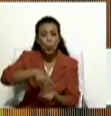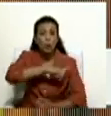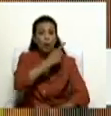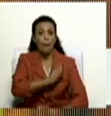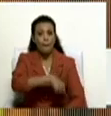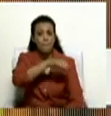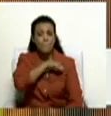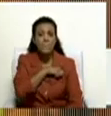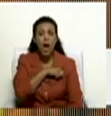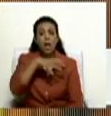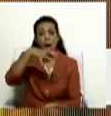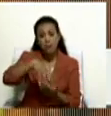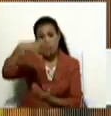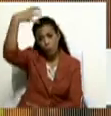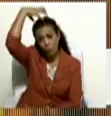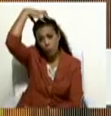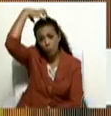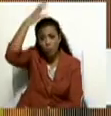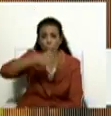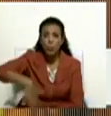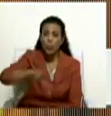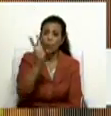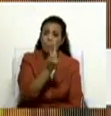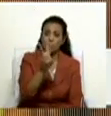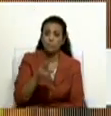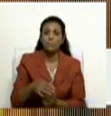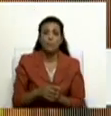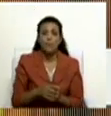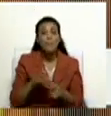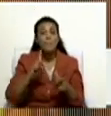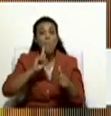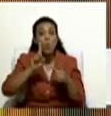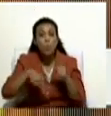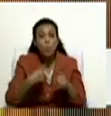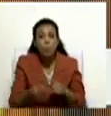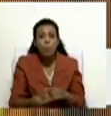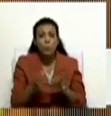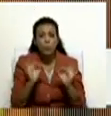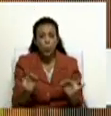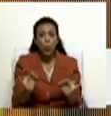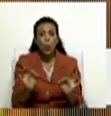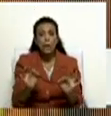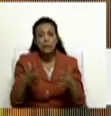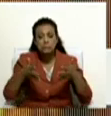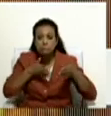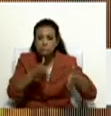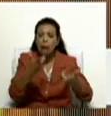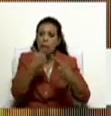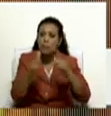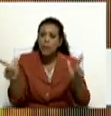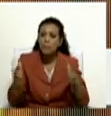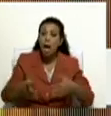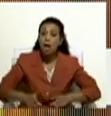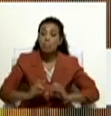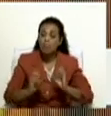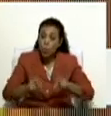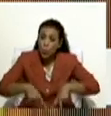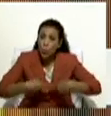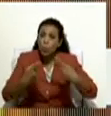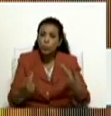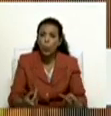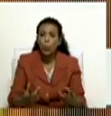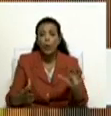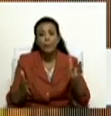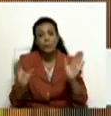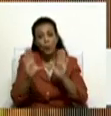imperiales españolas en tierras venezolanas para luego emprender grandes caminos de libertad e independencia para